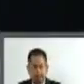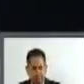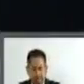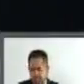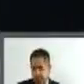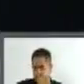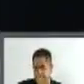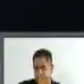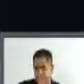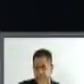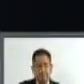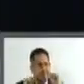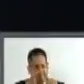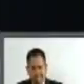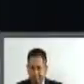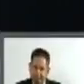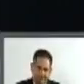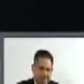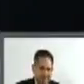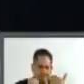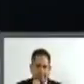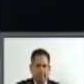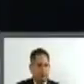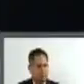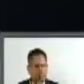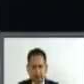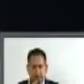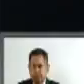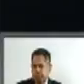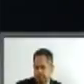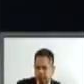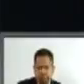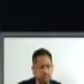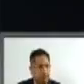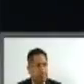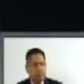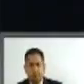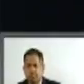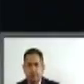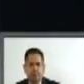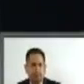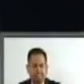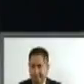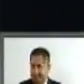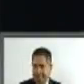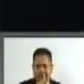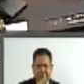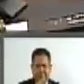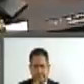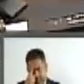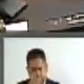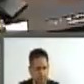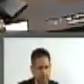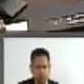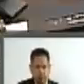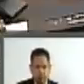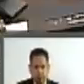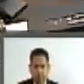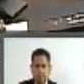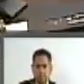Norte sin muros y con libertades comerciales es esencial para la prosperidad de los tres